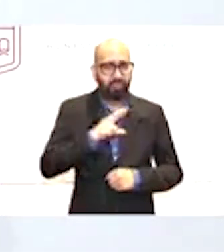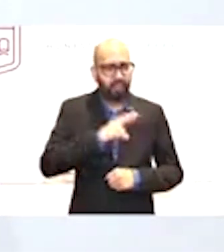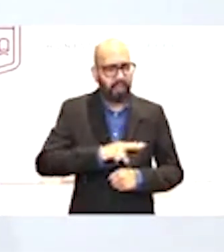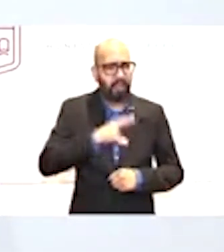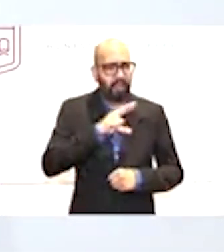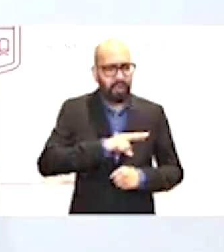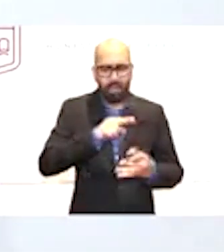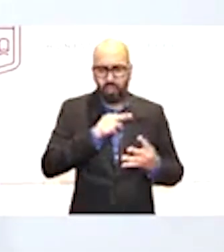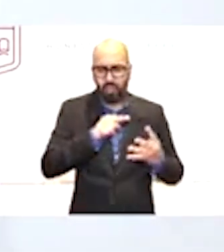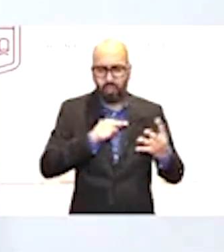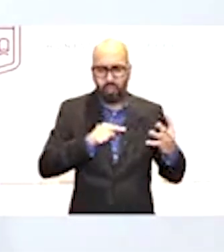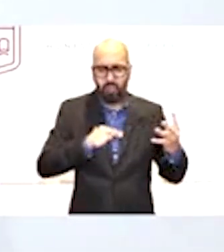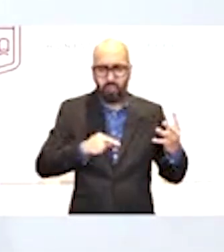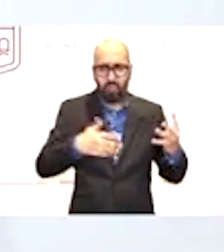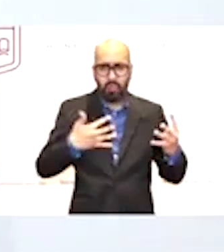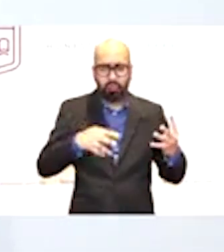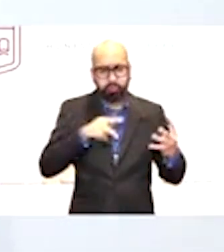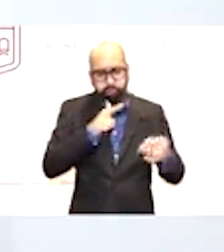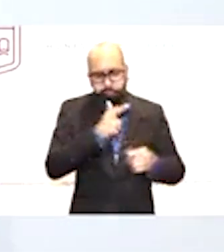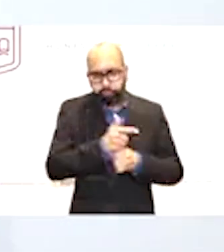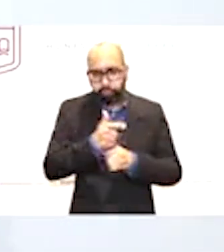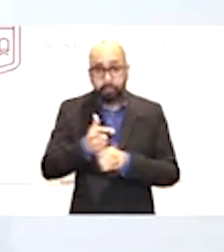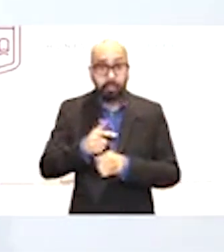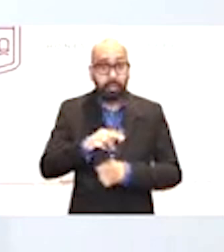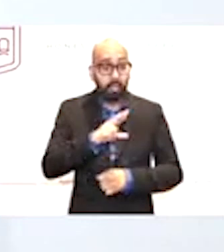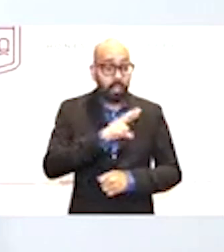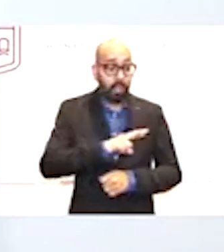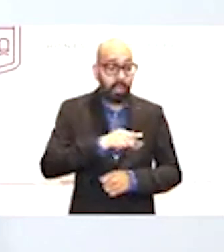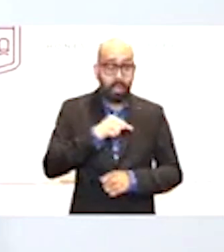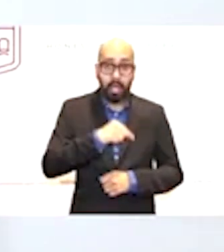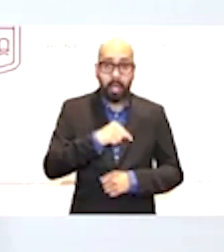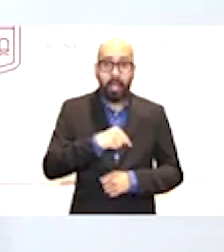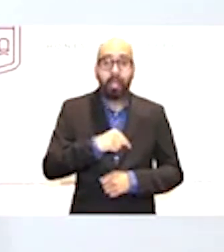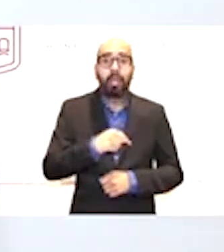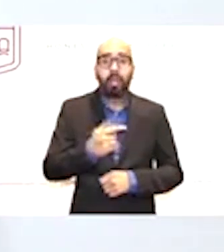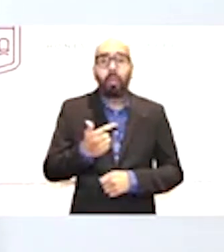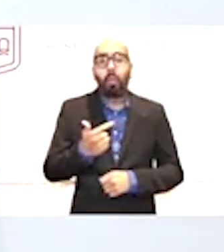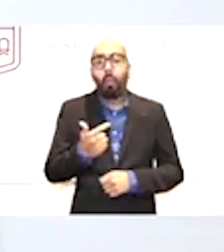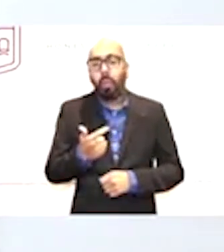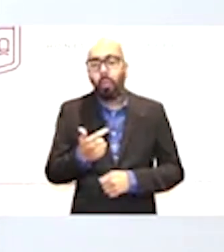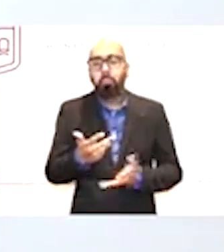rentaban, y al final de cuentas esas rentas eran